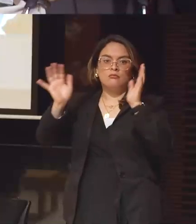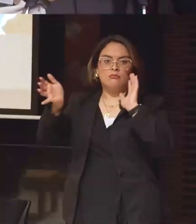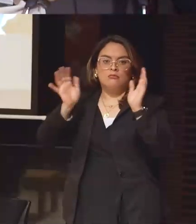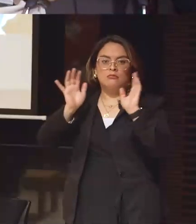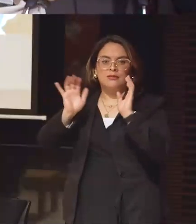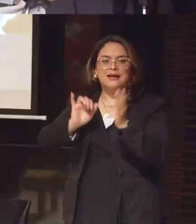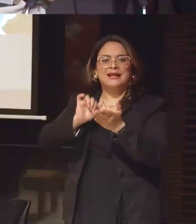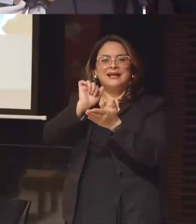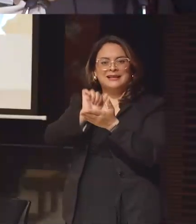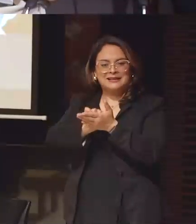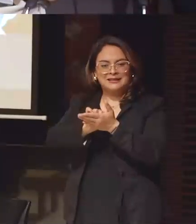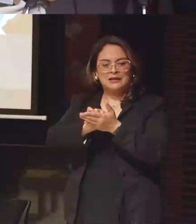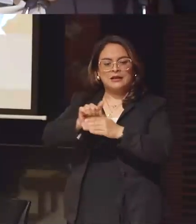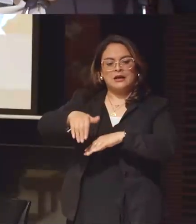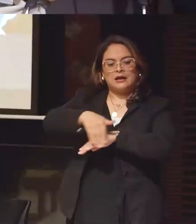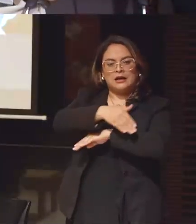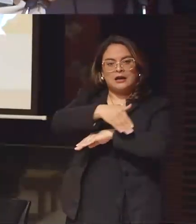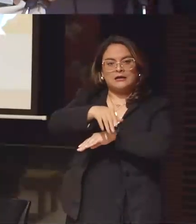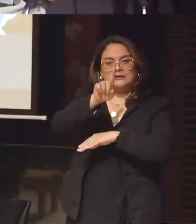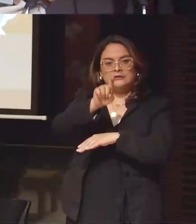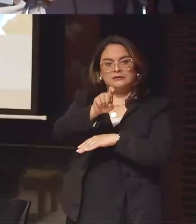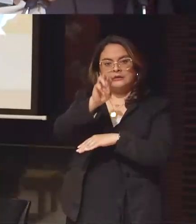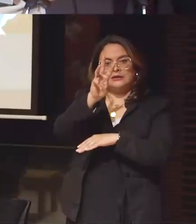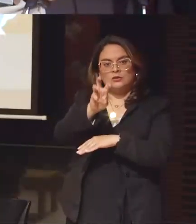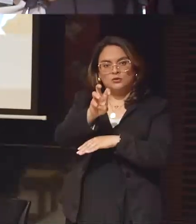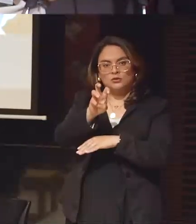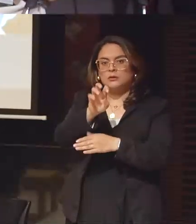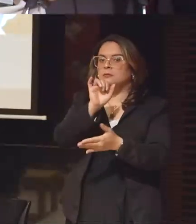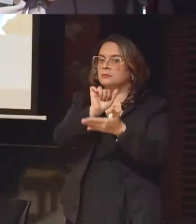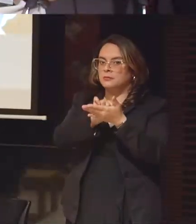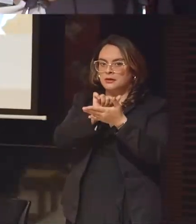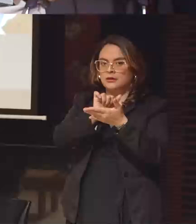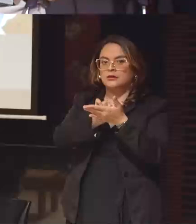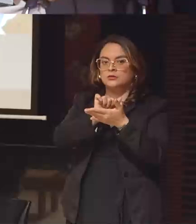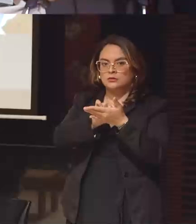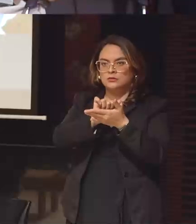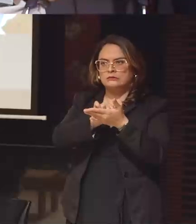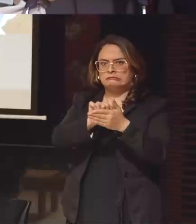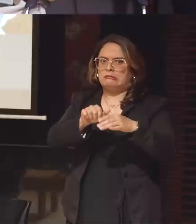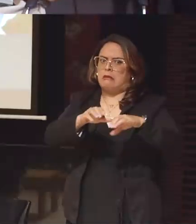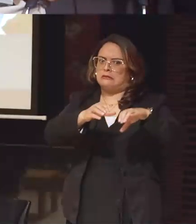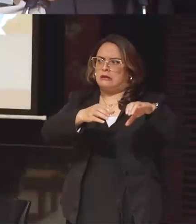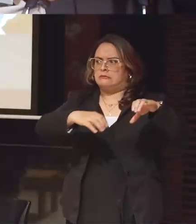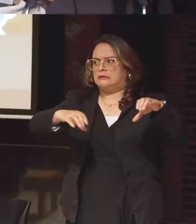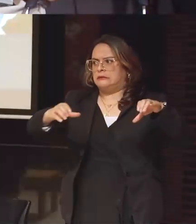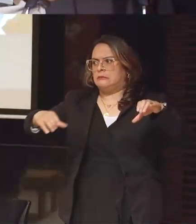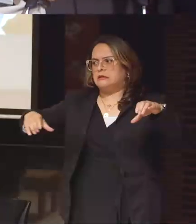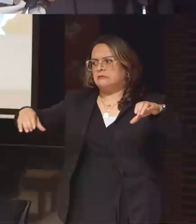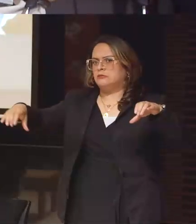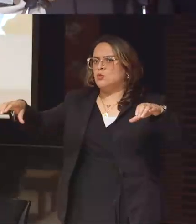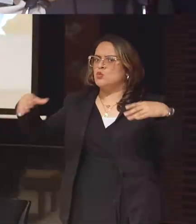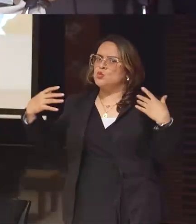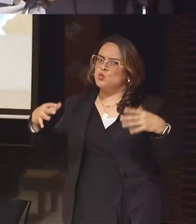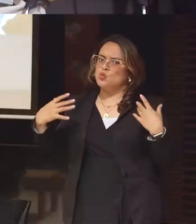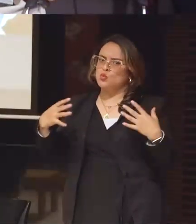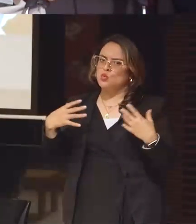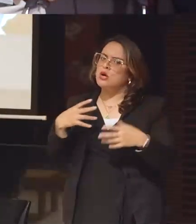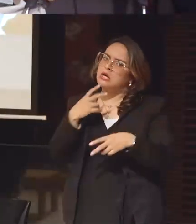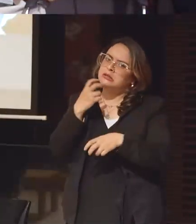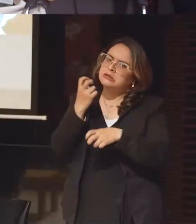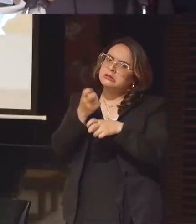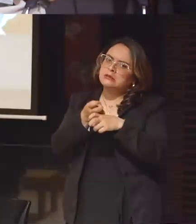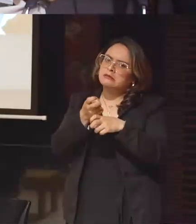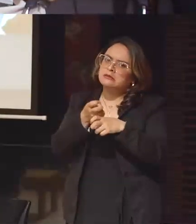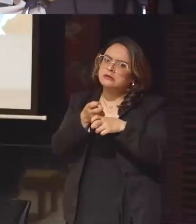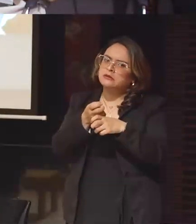calle 68, de la avenida 68, pues porque son kilómetros y no existe, digamos, la cohesión en